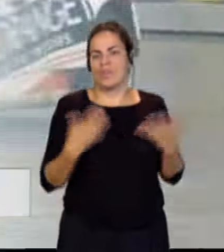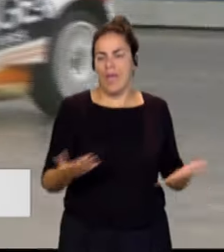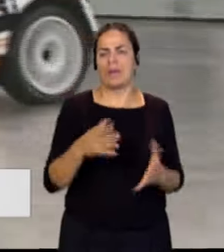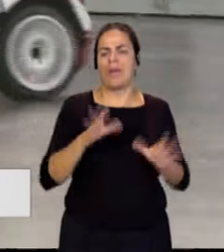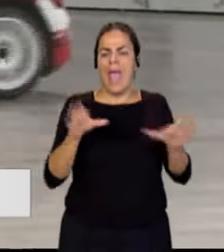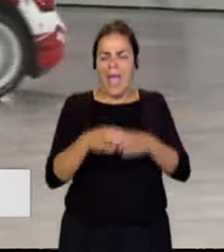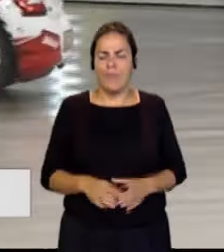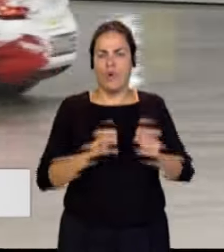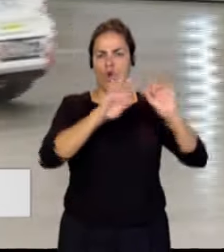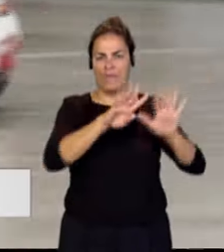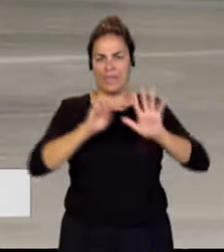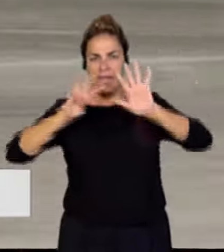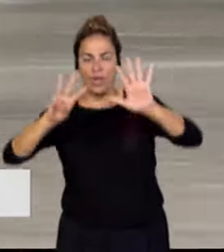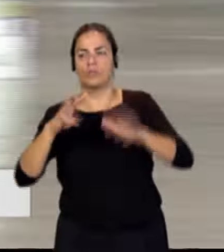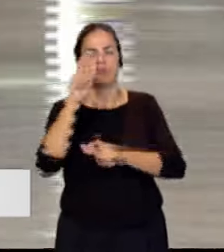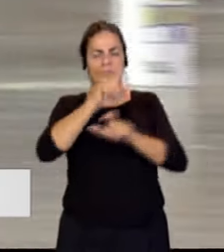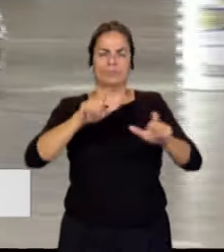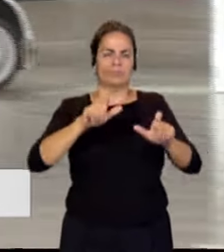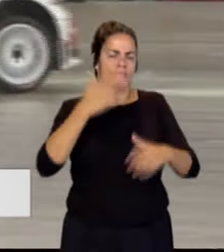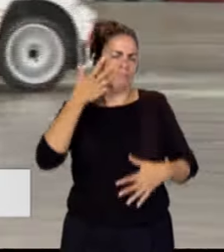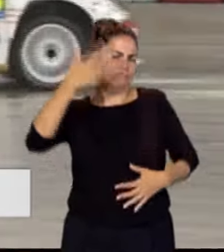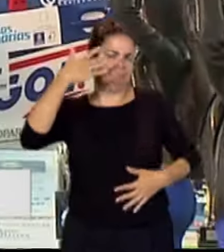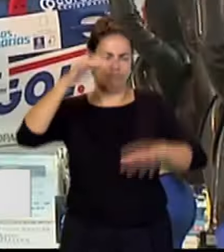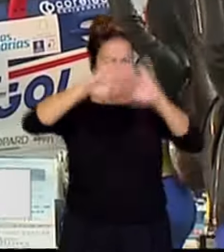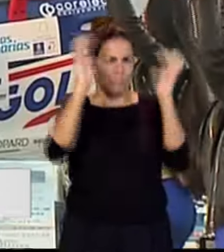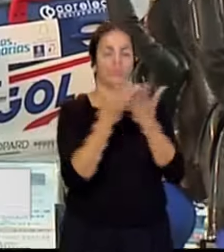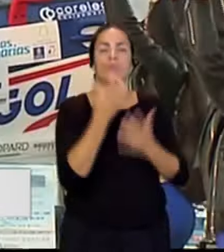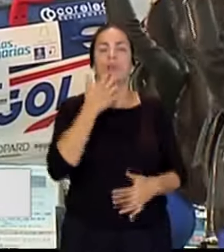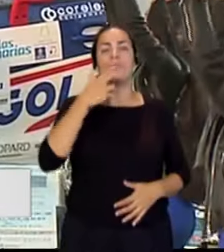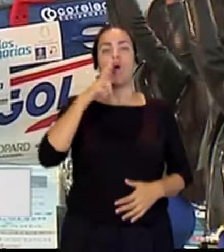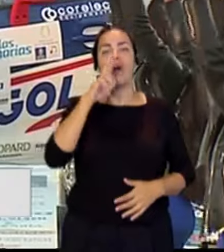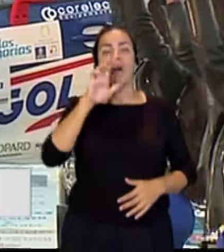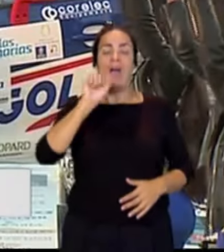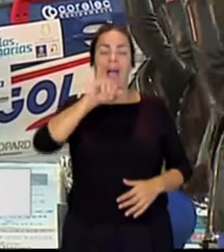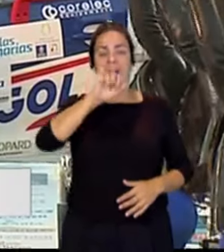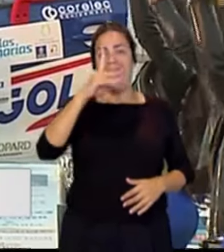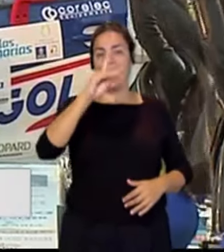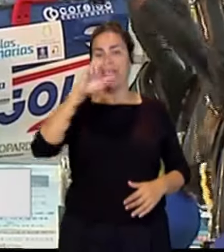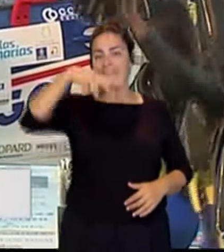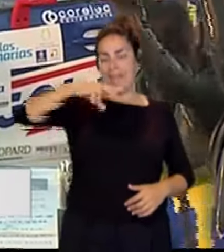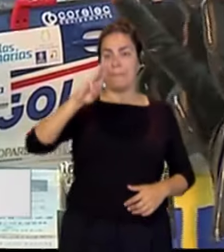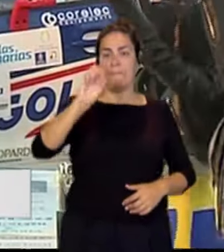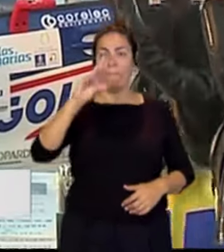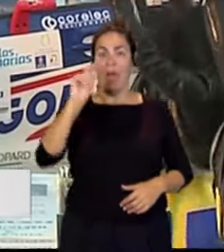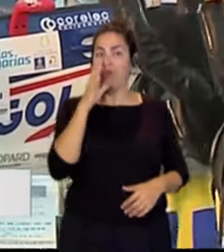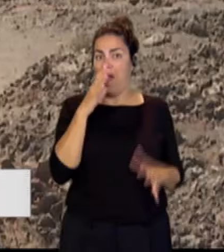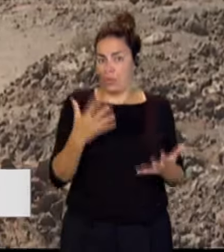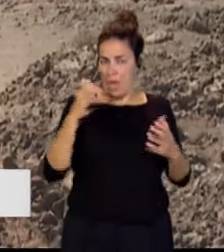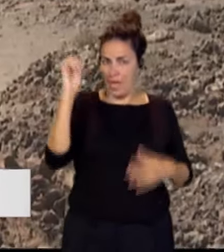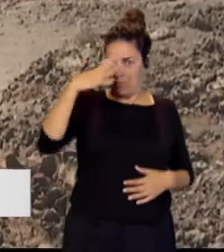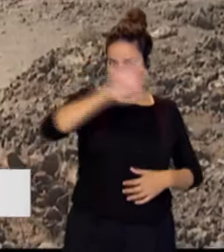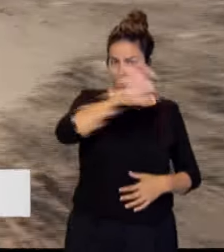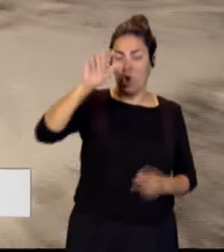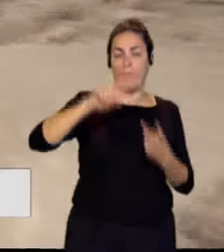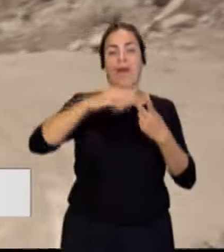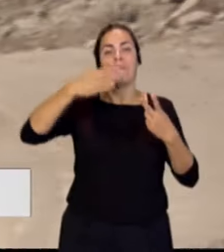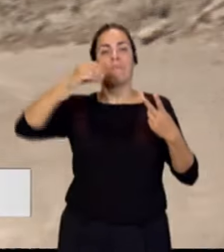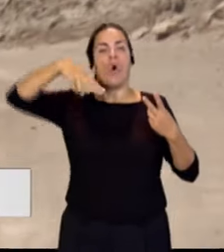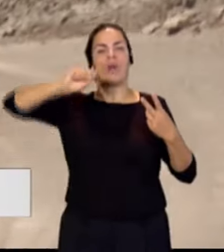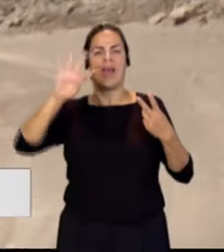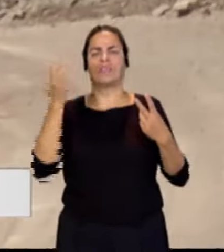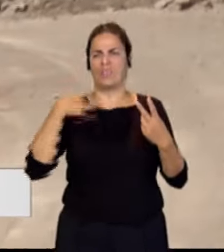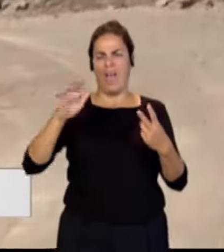ella con nombres instalados en lo más alto de la élite mundial como jaiden padon el vigente campeón del Campeonato de Europa Joan bononato que triunfó en el